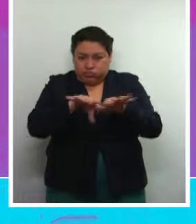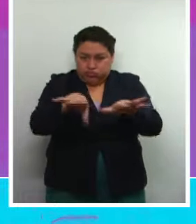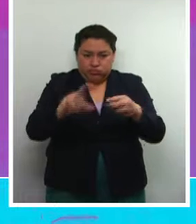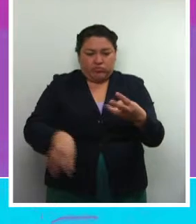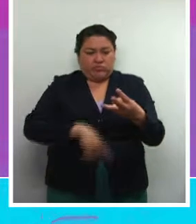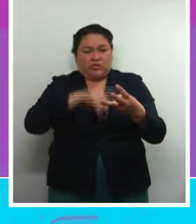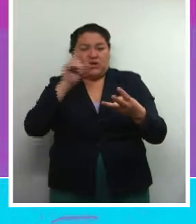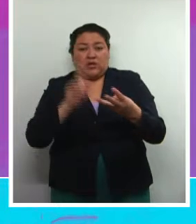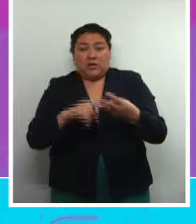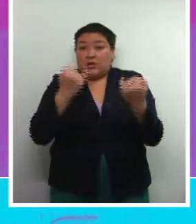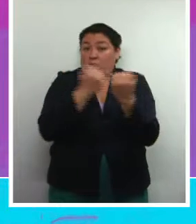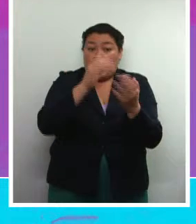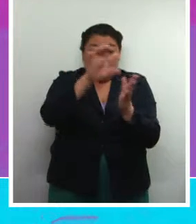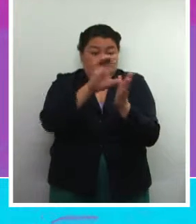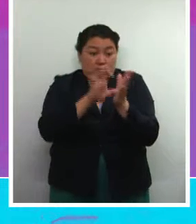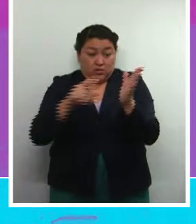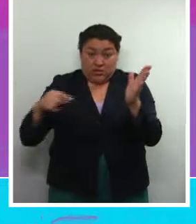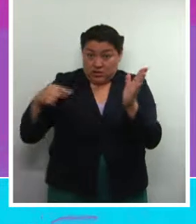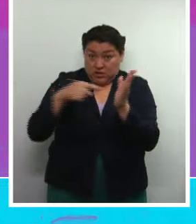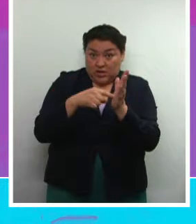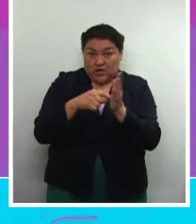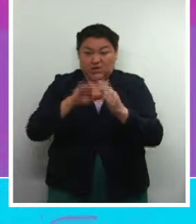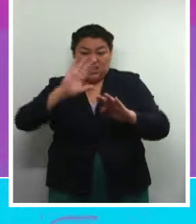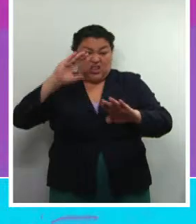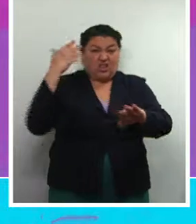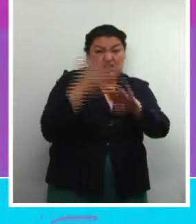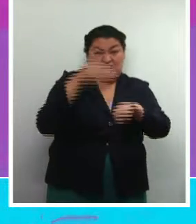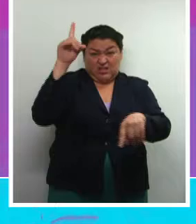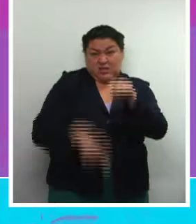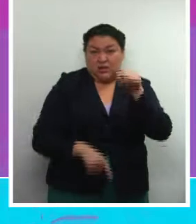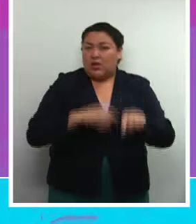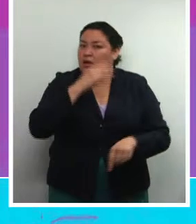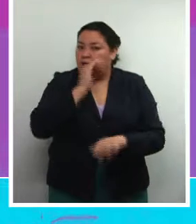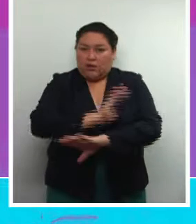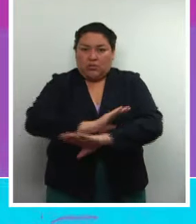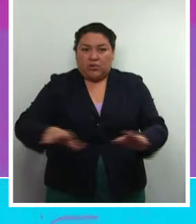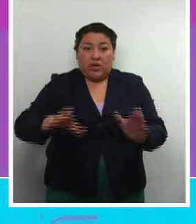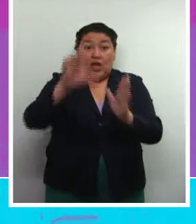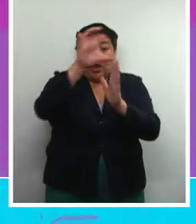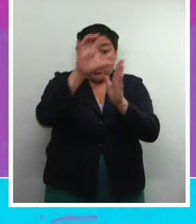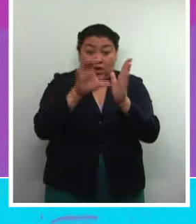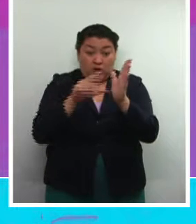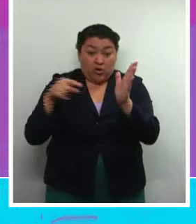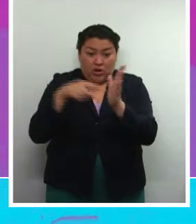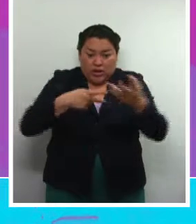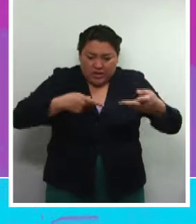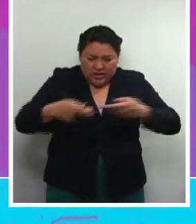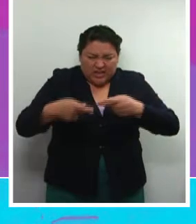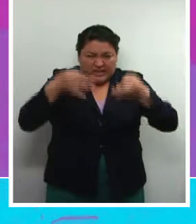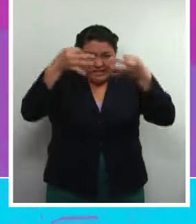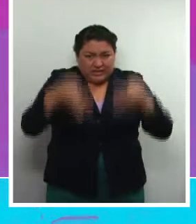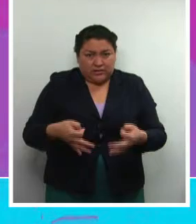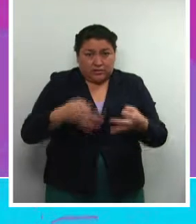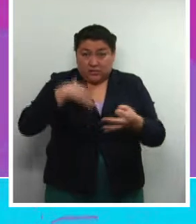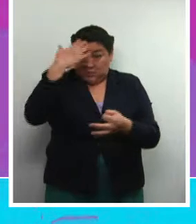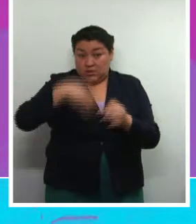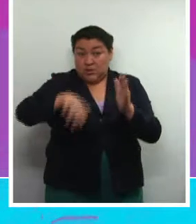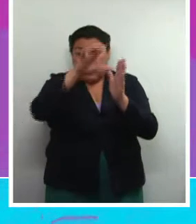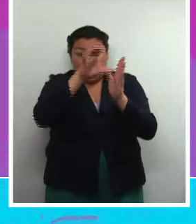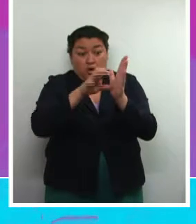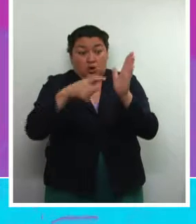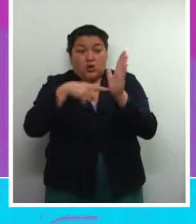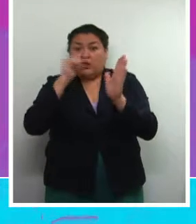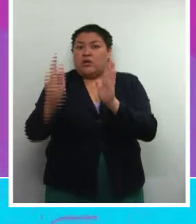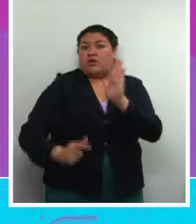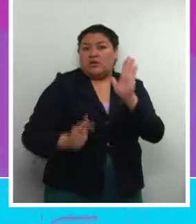la Constitución de la Ciudad de México. Este proyecto reconoce que el marco normativo